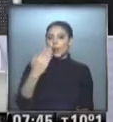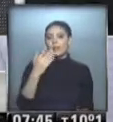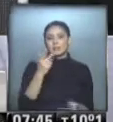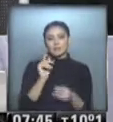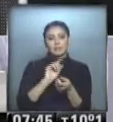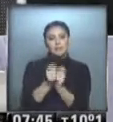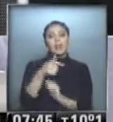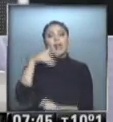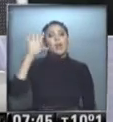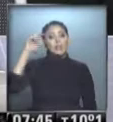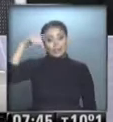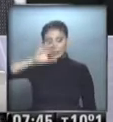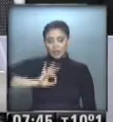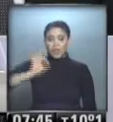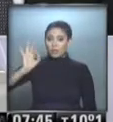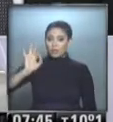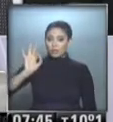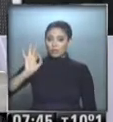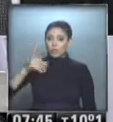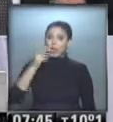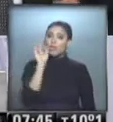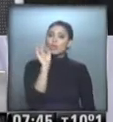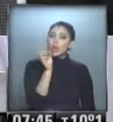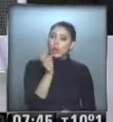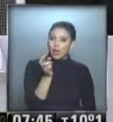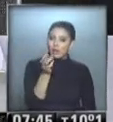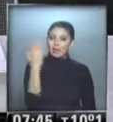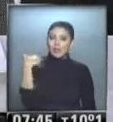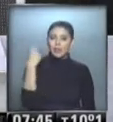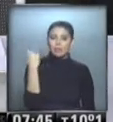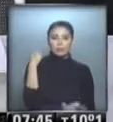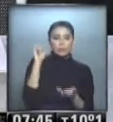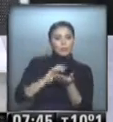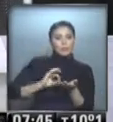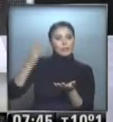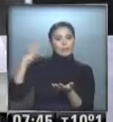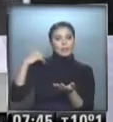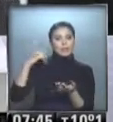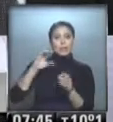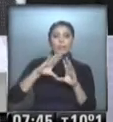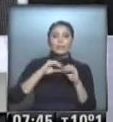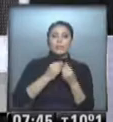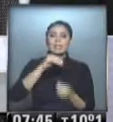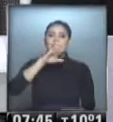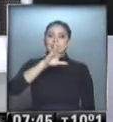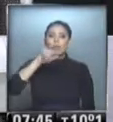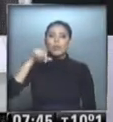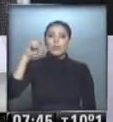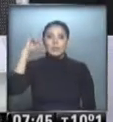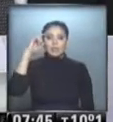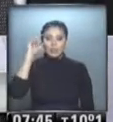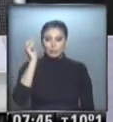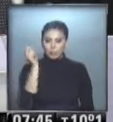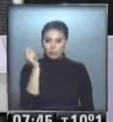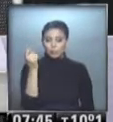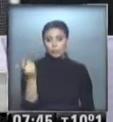retrasada recordemos para este año el dólar que había previsto el presupuesto del año pasado era de 5 pesos con 10 es decir un